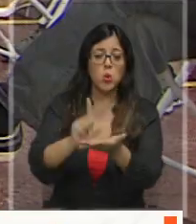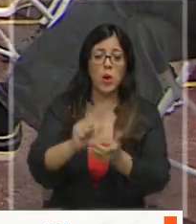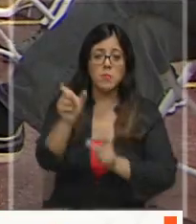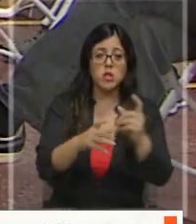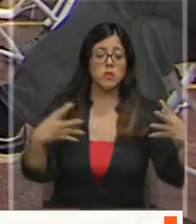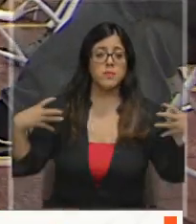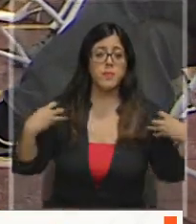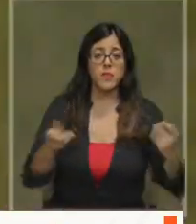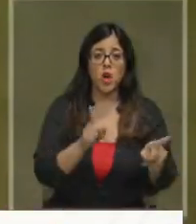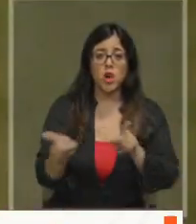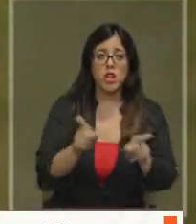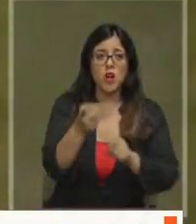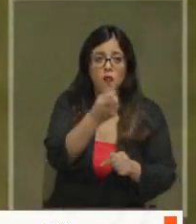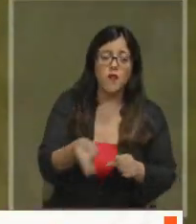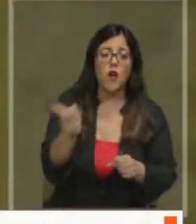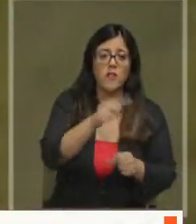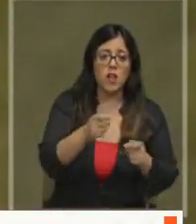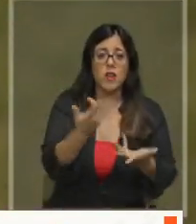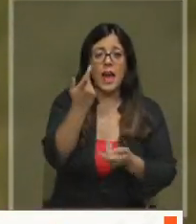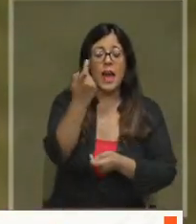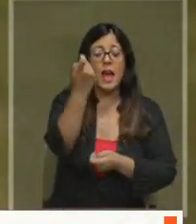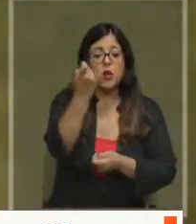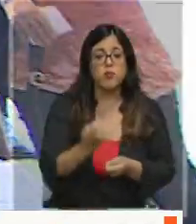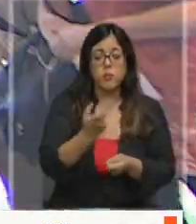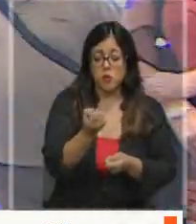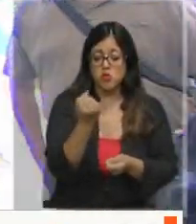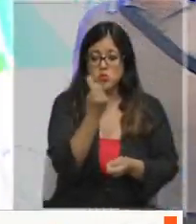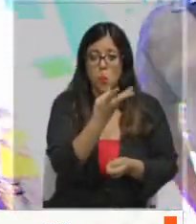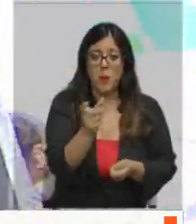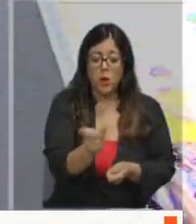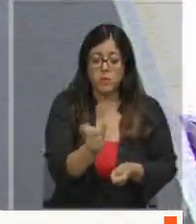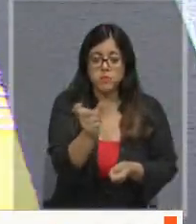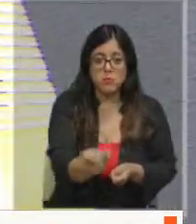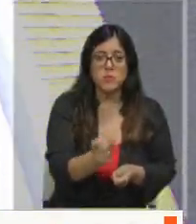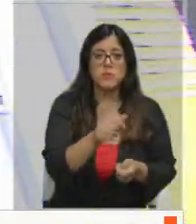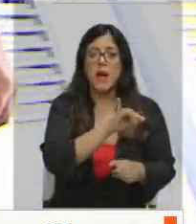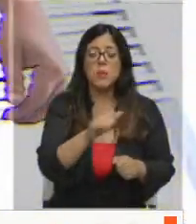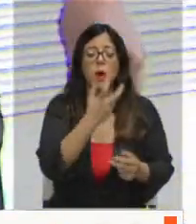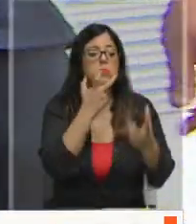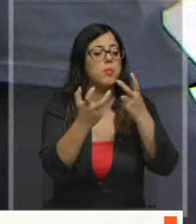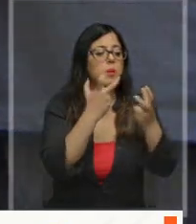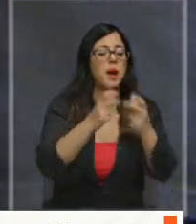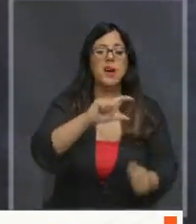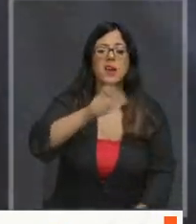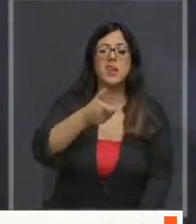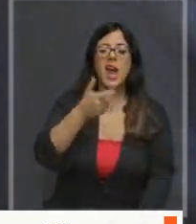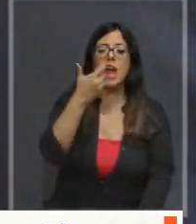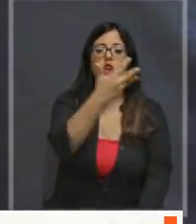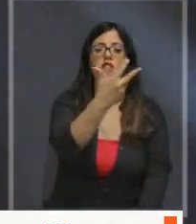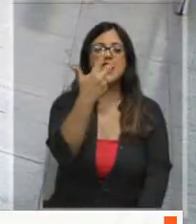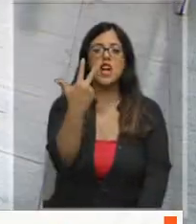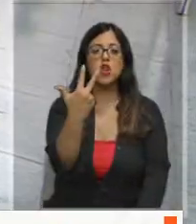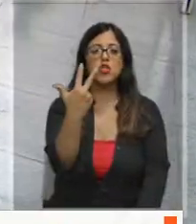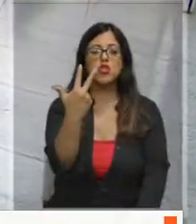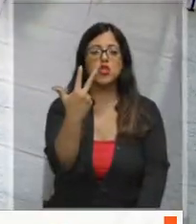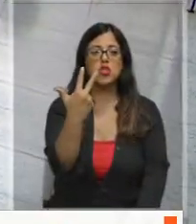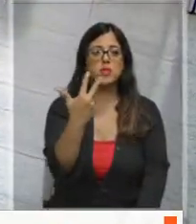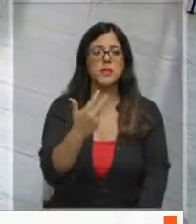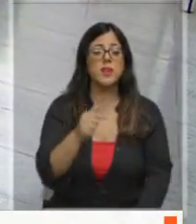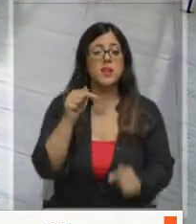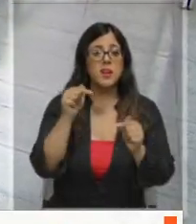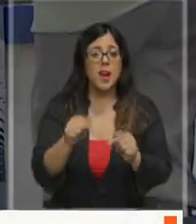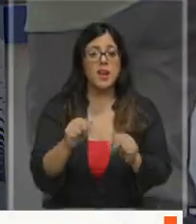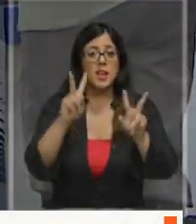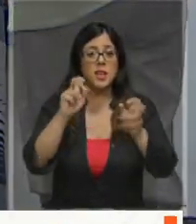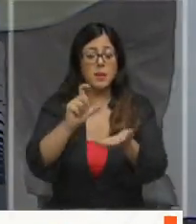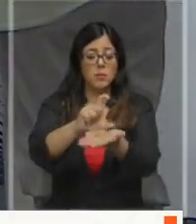la coordinación volvieron a entregar números para luego llamar a viva voz. G98. Tras sumar a la